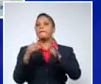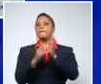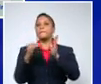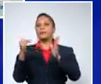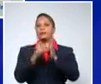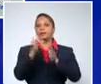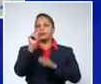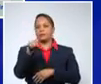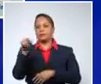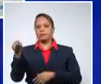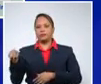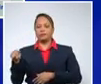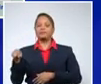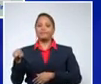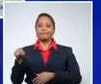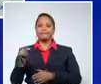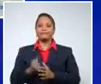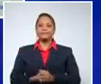habitantes.